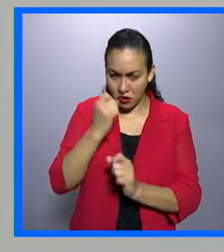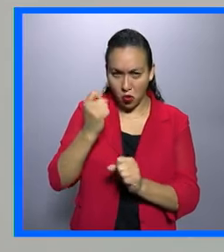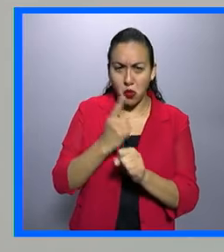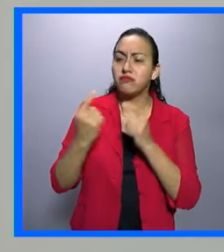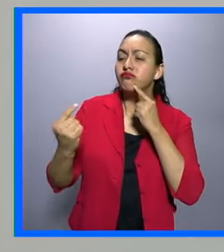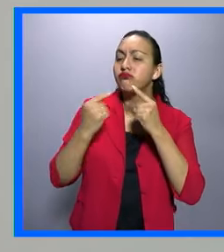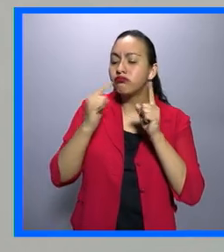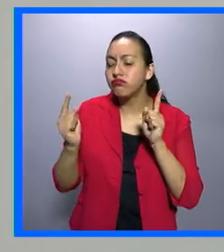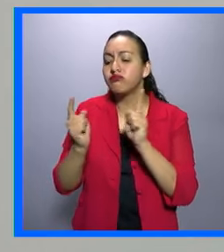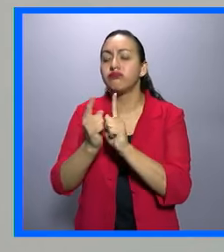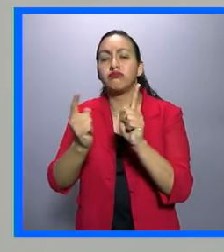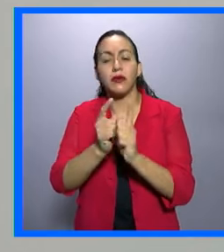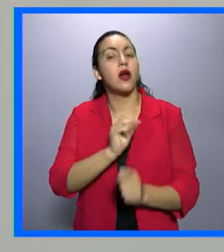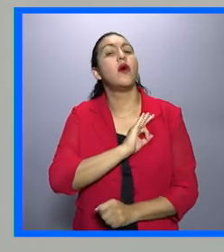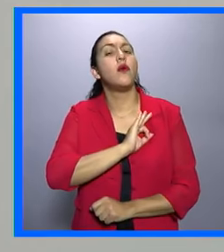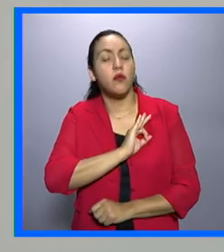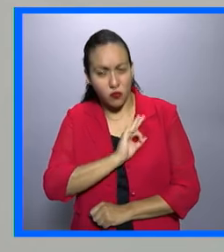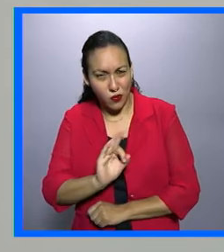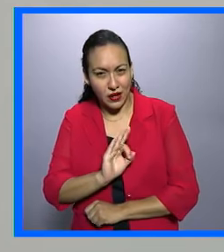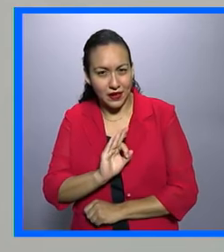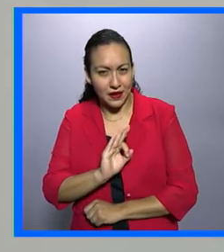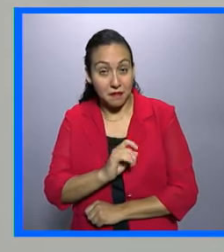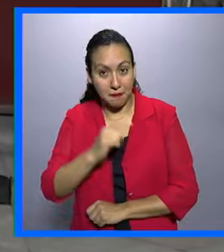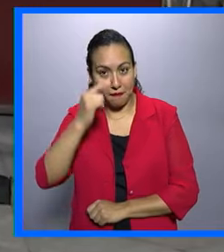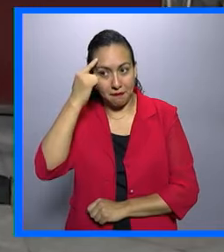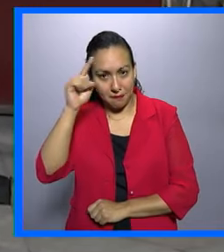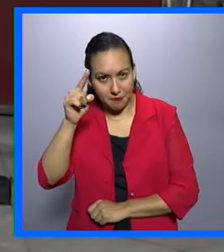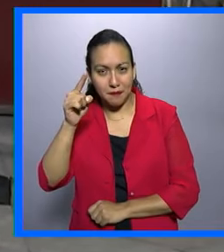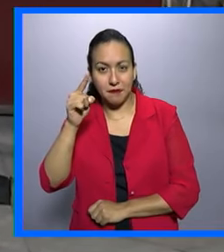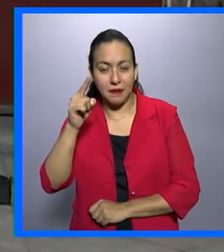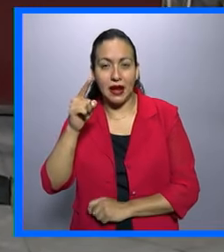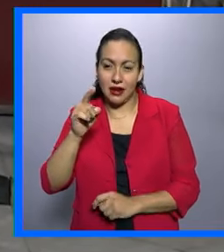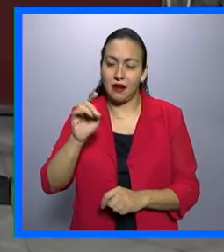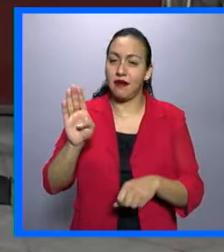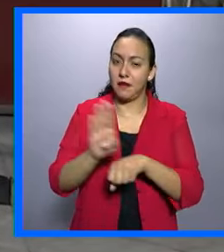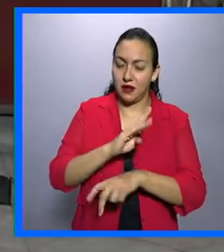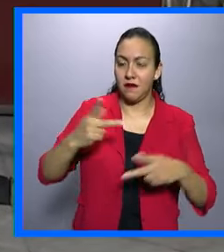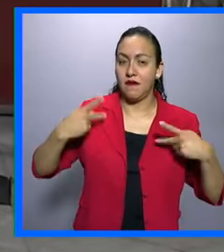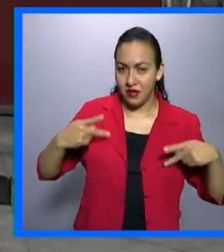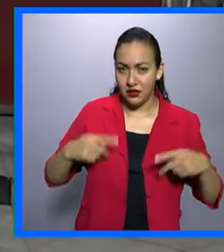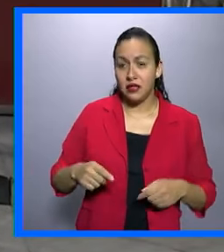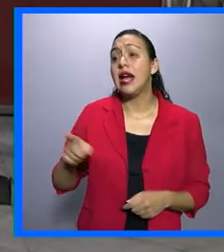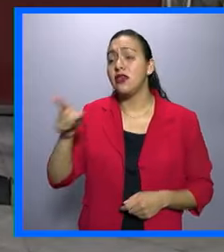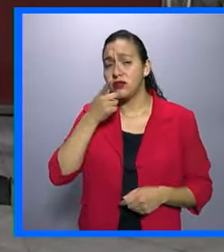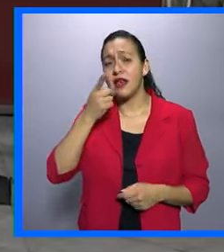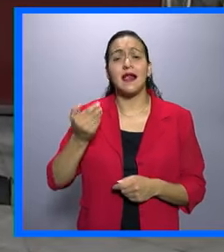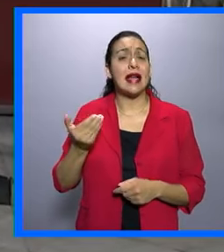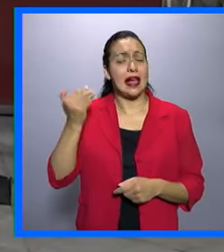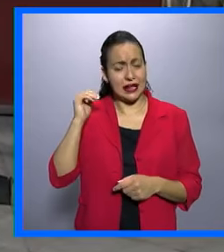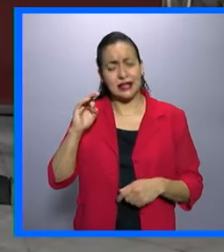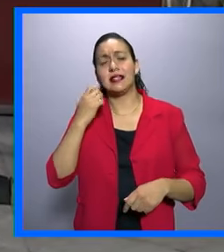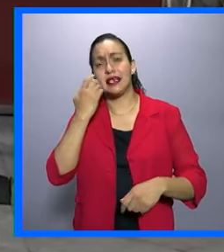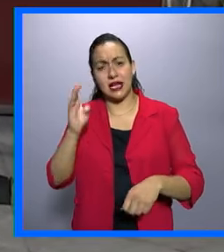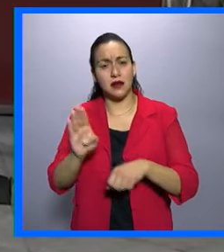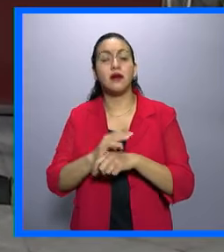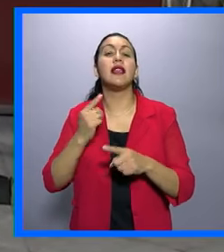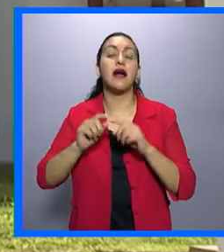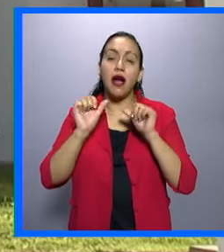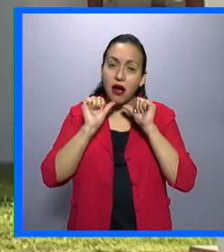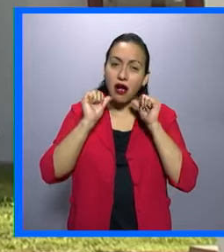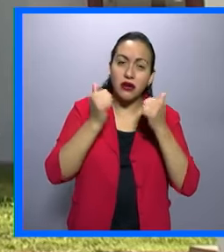dar seguimiento a cualquier tema de interés común, tal y como lo han confirmado públicamente asociaciones